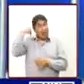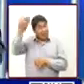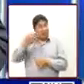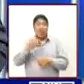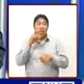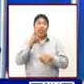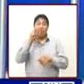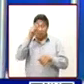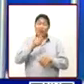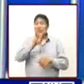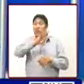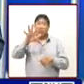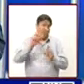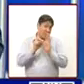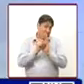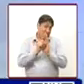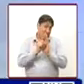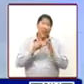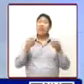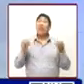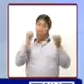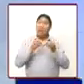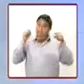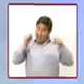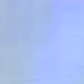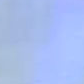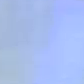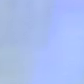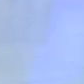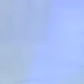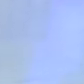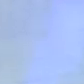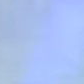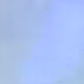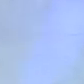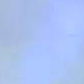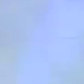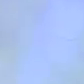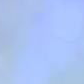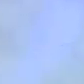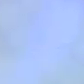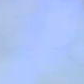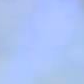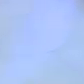a partir de las 14 horas con 45 minutos. Tenemos más acá en la tercera edición del día.